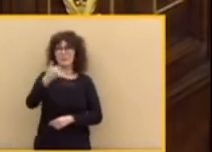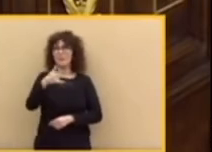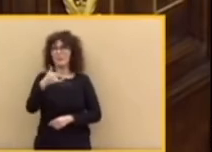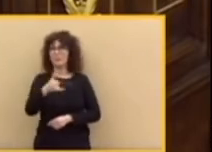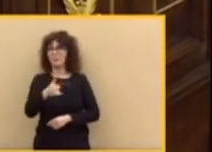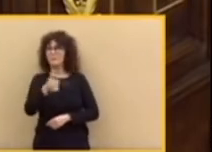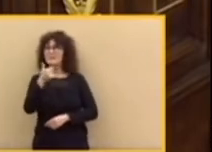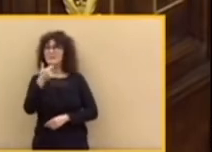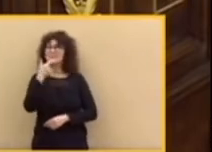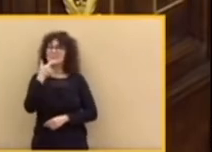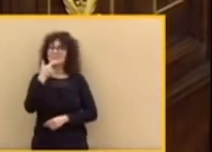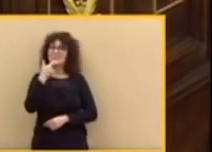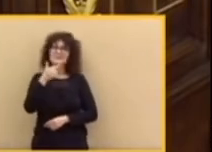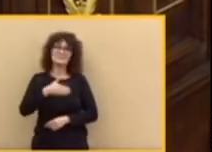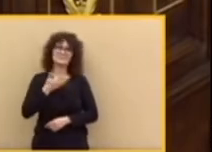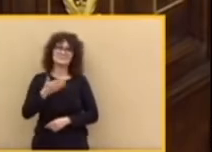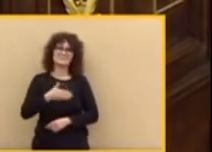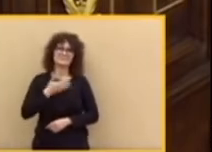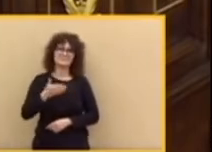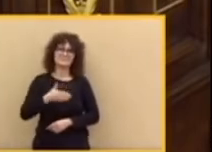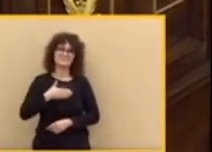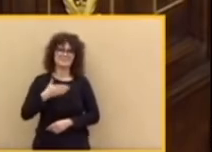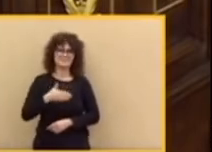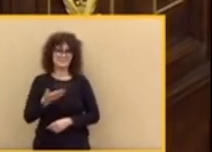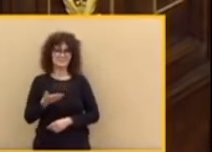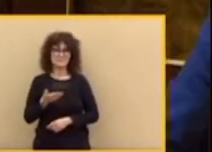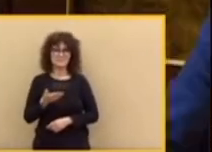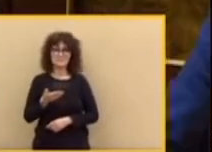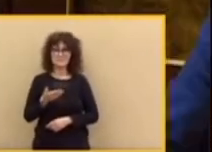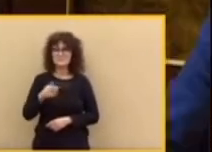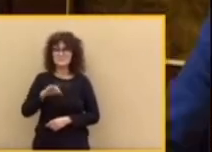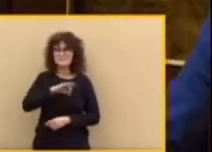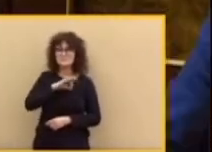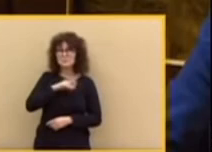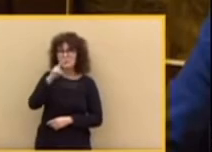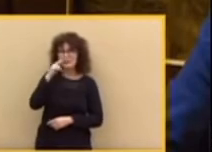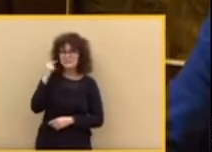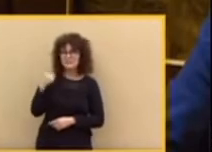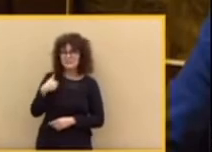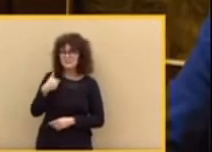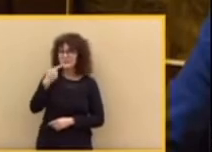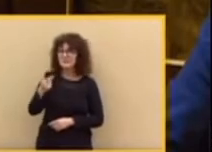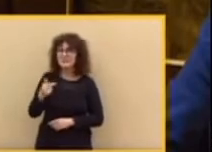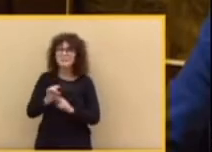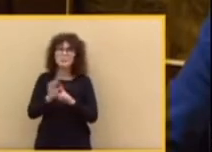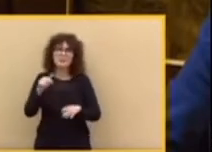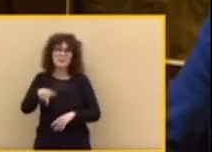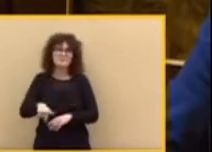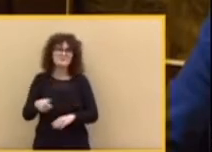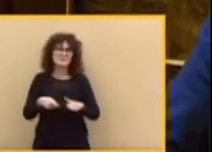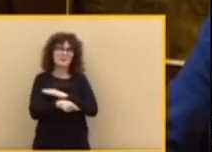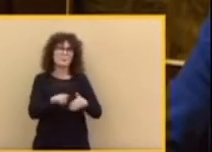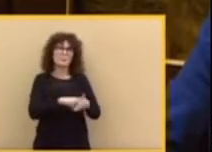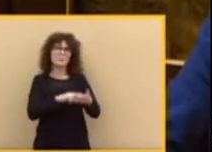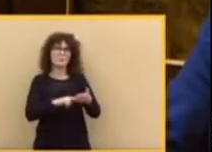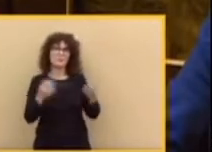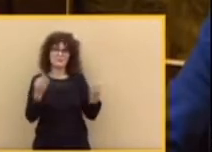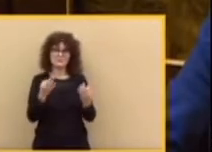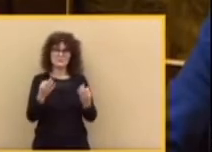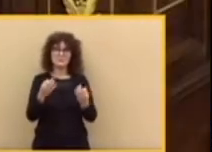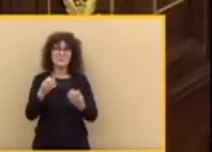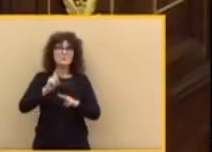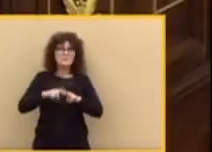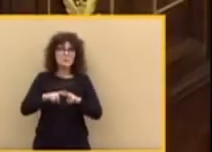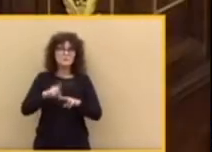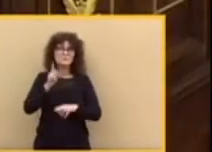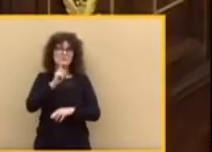señor abascal le diré claramente lo que es esta moción es una mentira más de box para que sánchez siga en